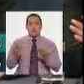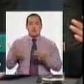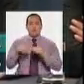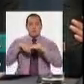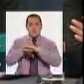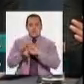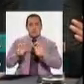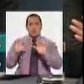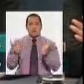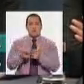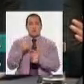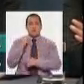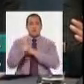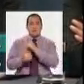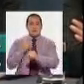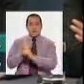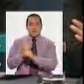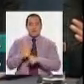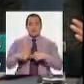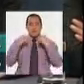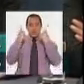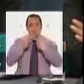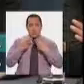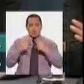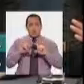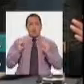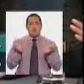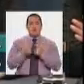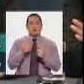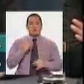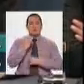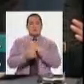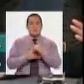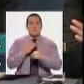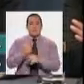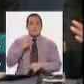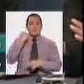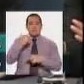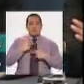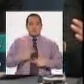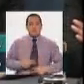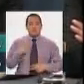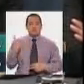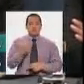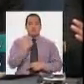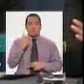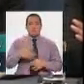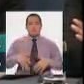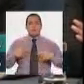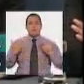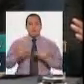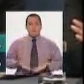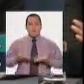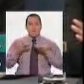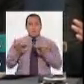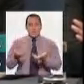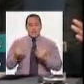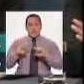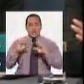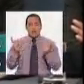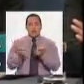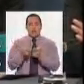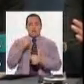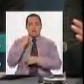Corte. De acuerdo a la Convención Americana de Derechos Humanos, solamente se puede recurrir a la